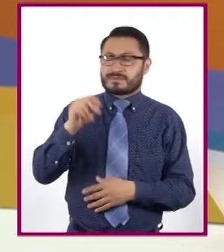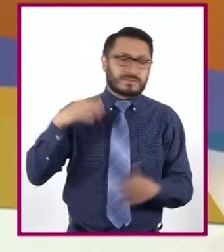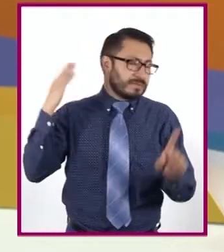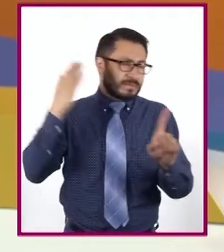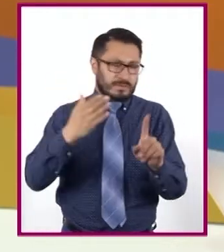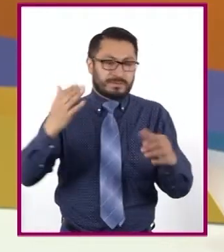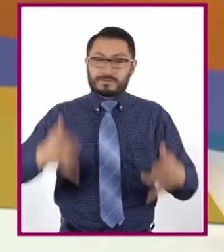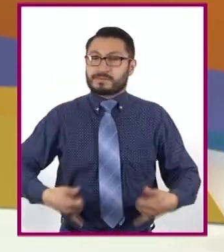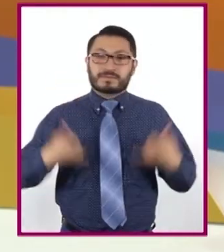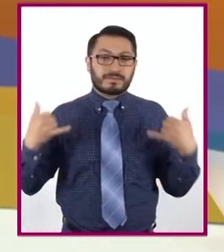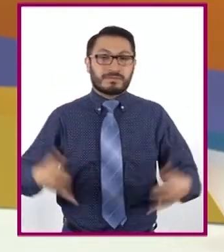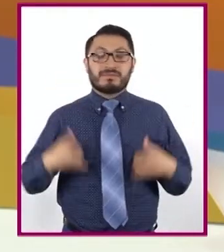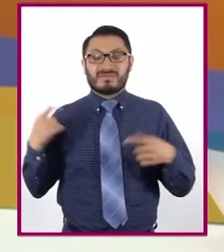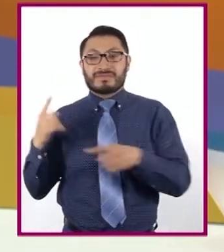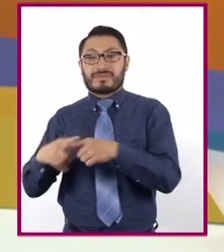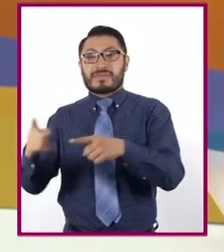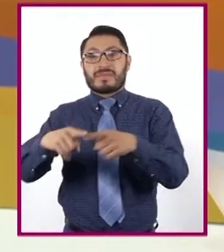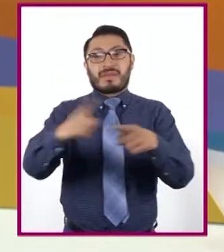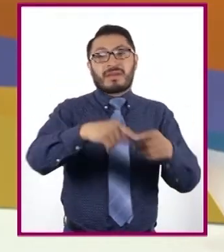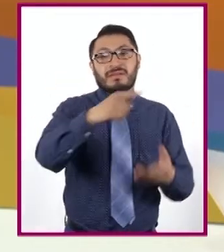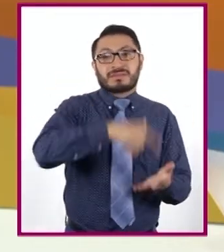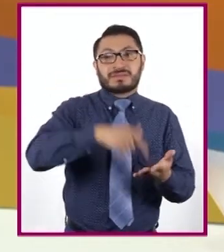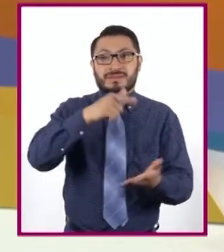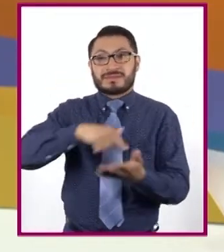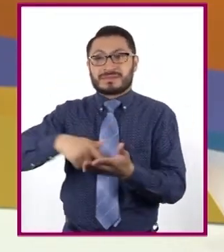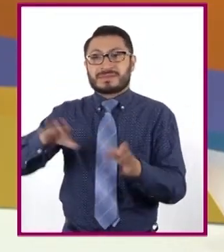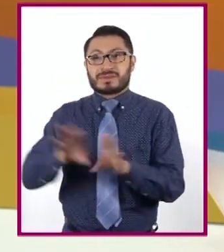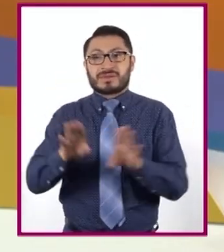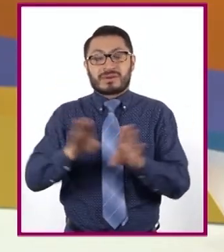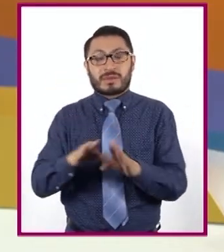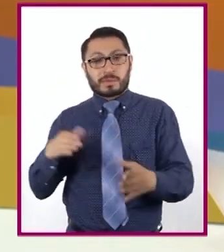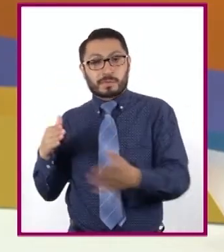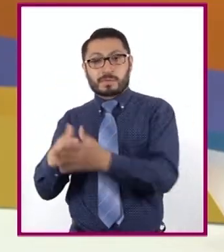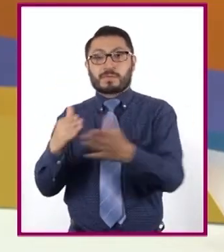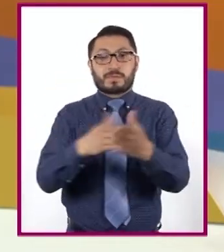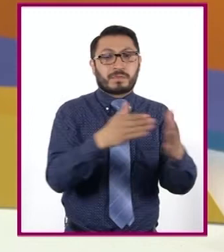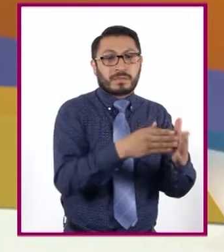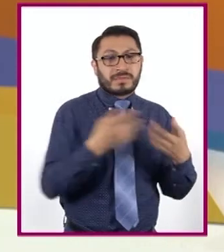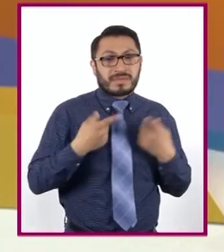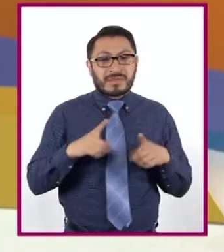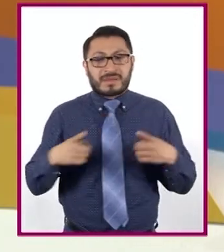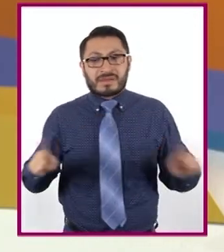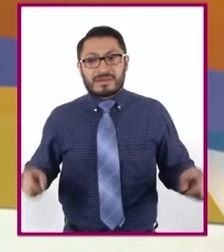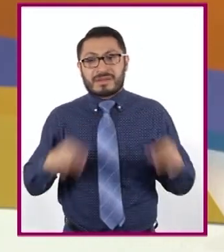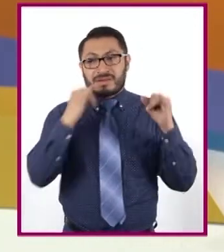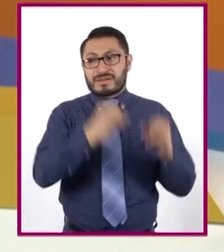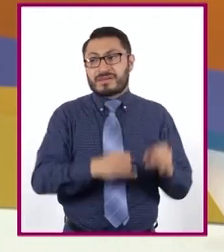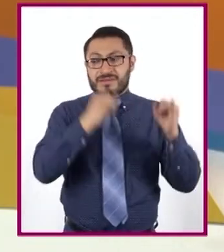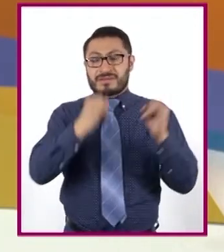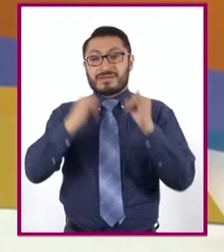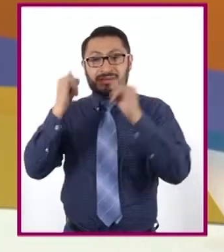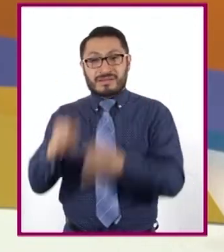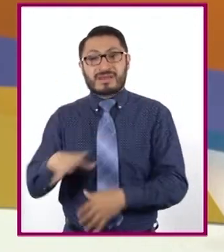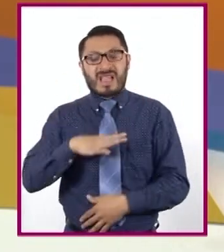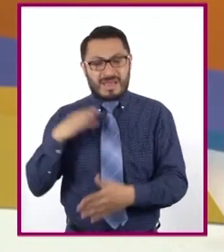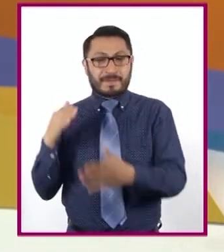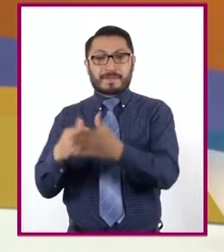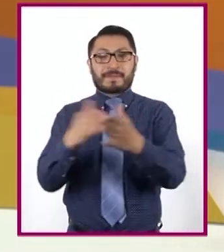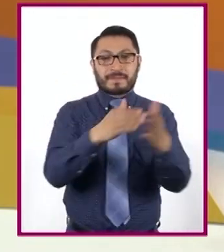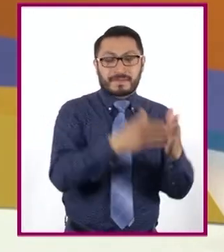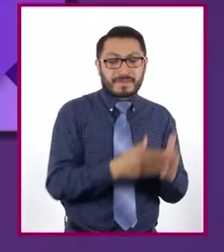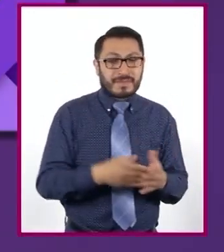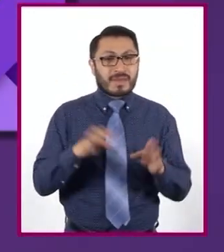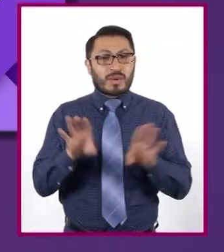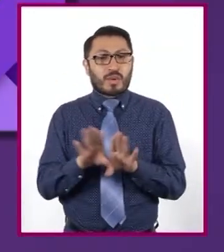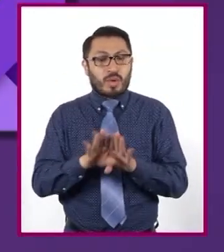adolescentes de diferentes localidades vean obstaculizado su desarrollo integral, hay factores que lo obstaculizan como